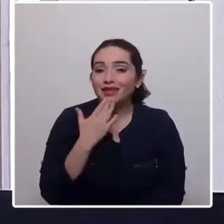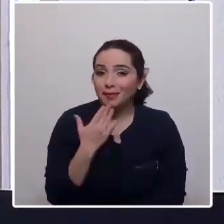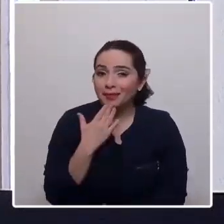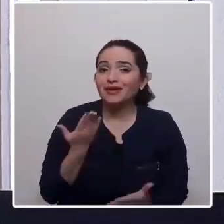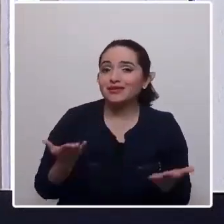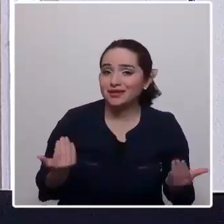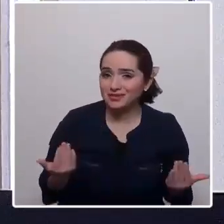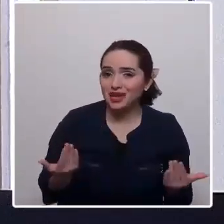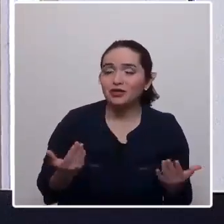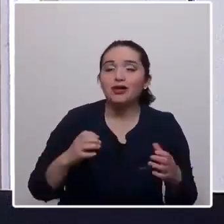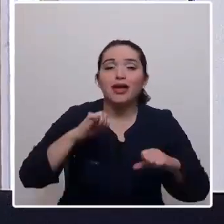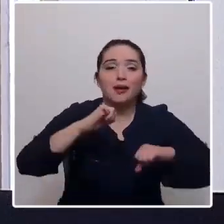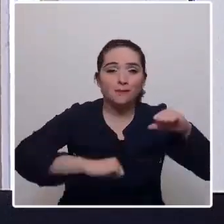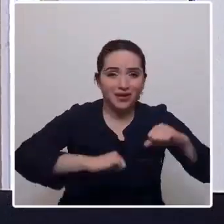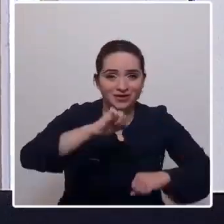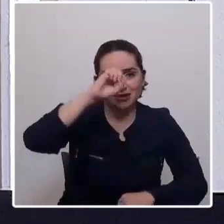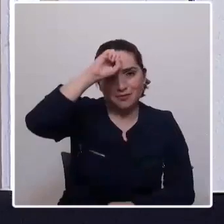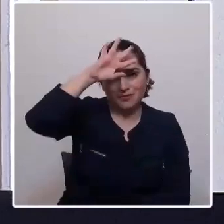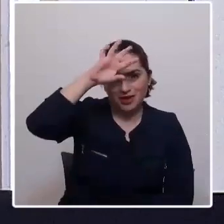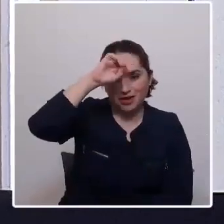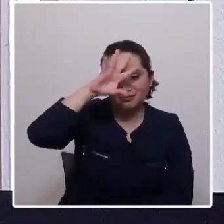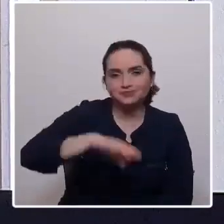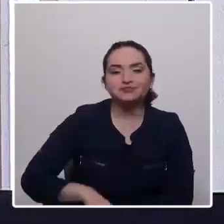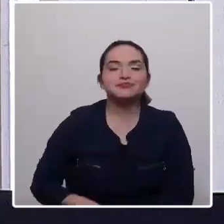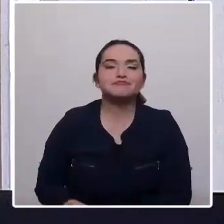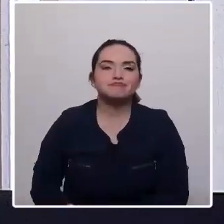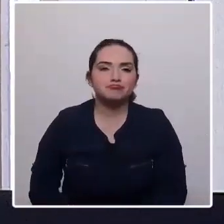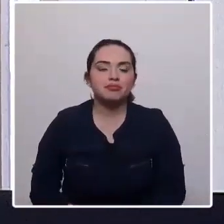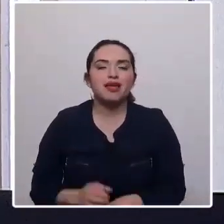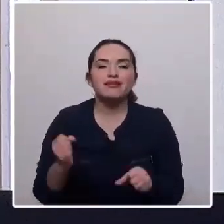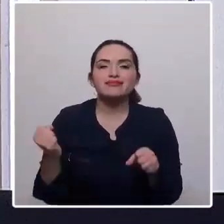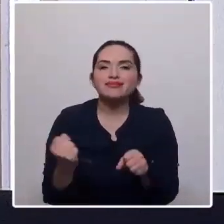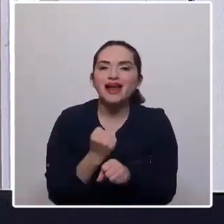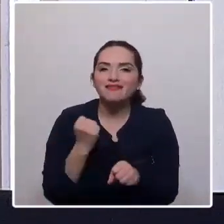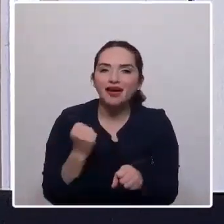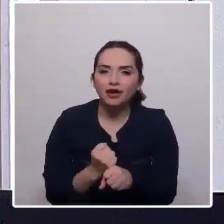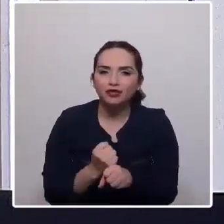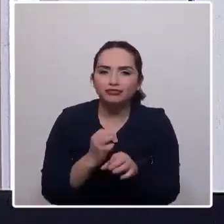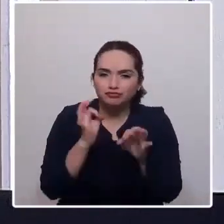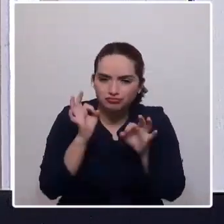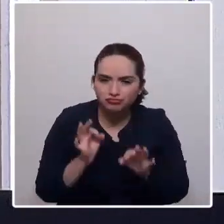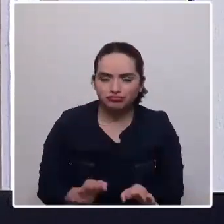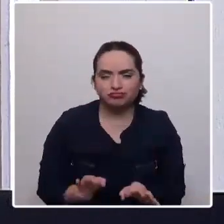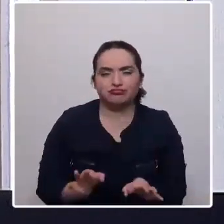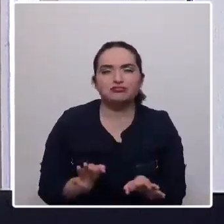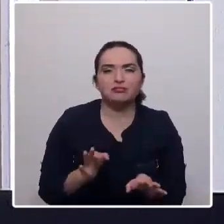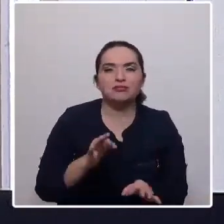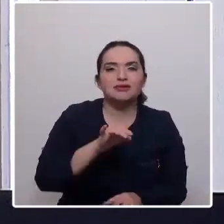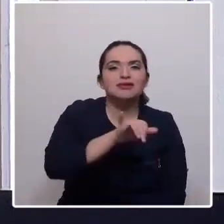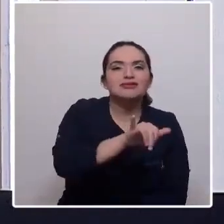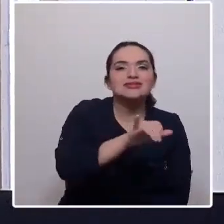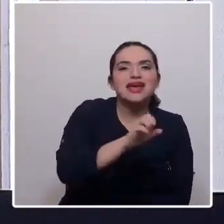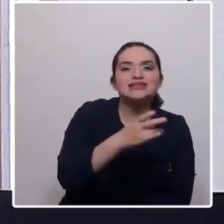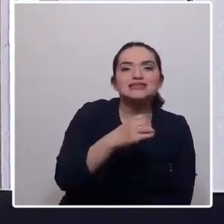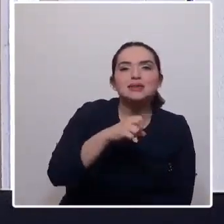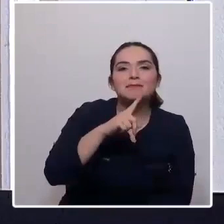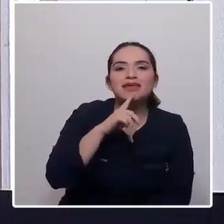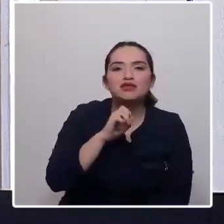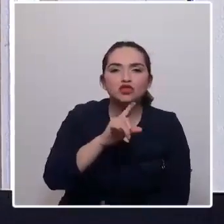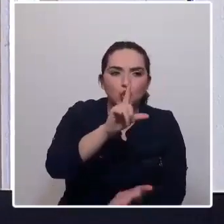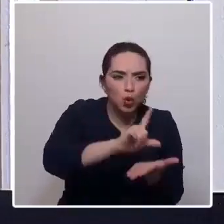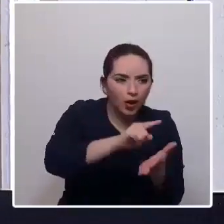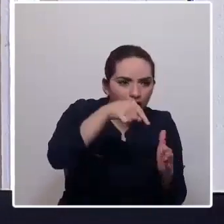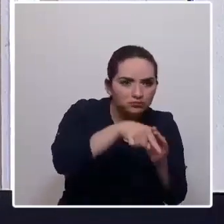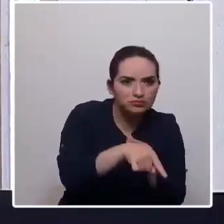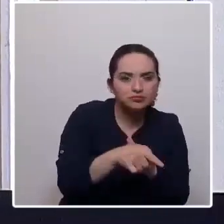que la actividad minera quede supeditada al efectivo trabajo del yacimiento para evitar la especulación, como también que parte de las regalías o tributos